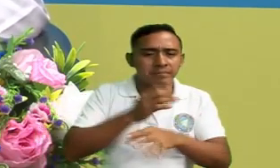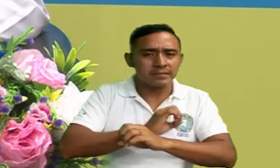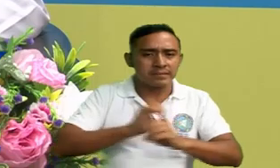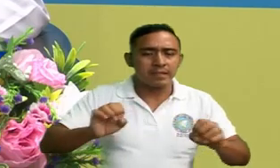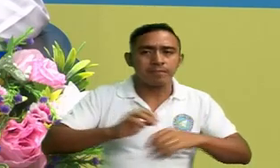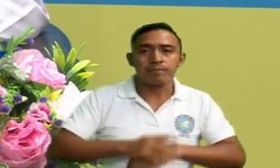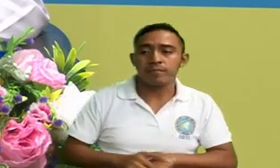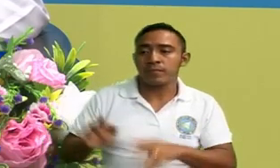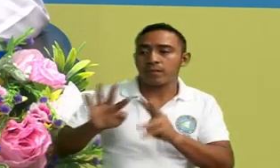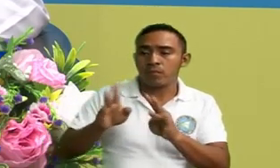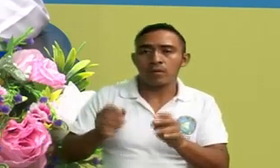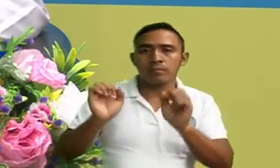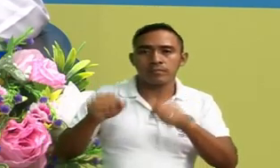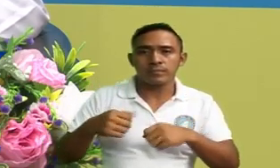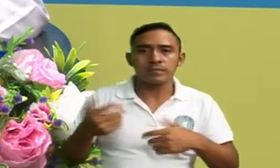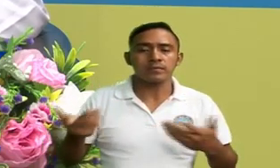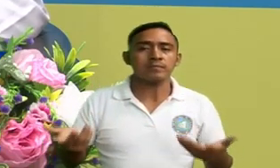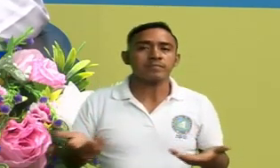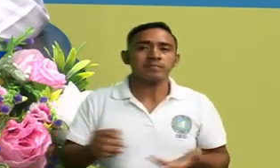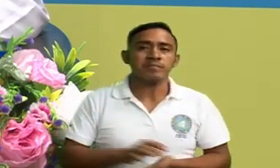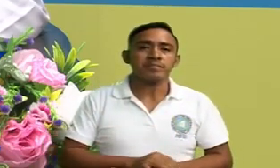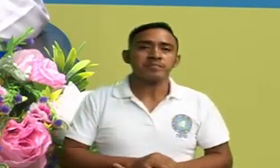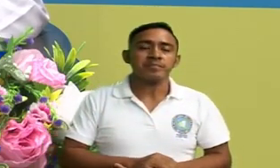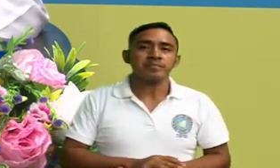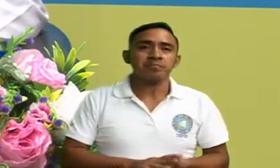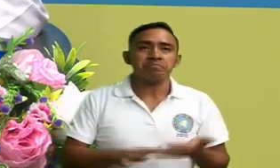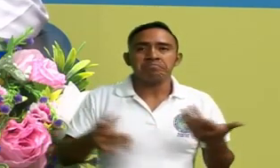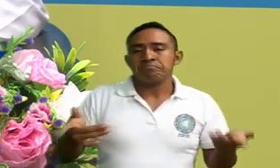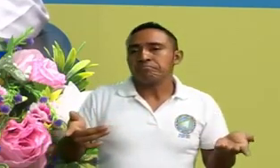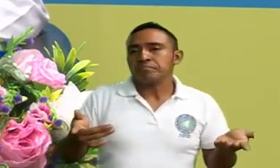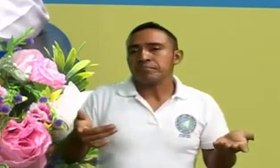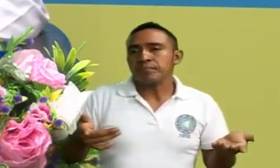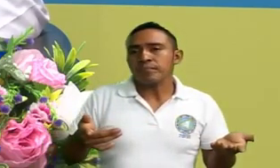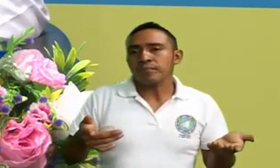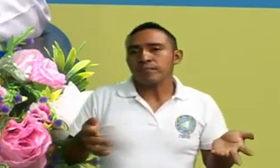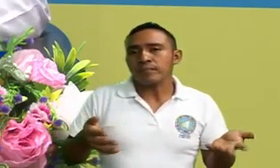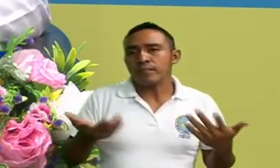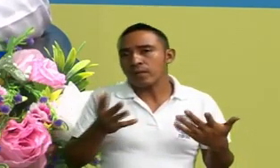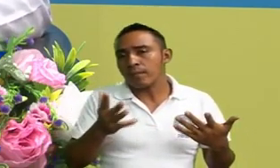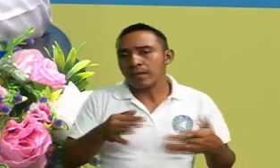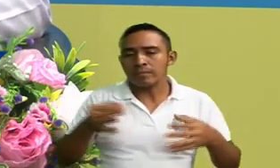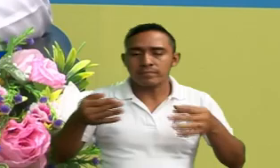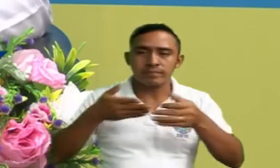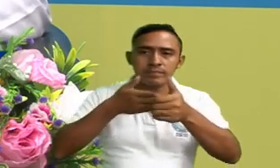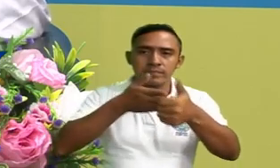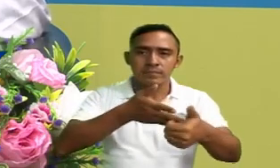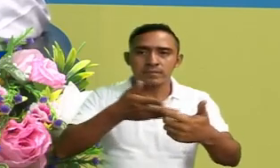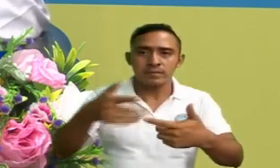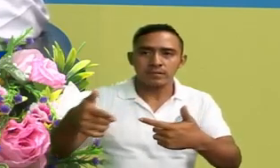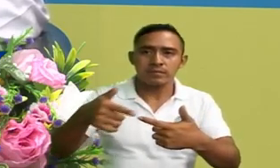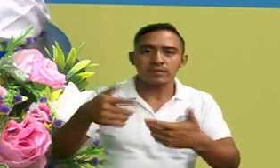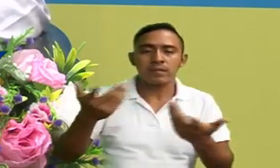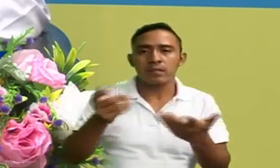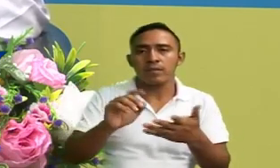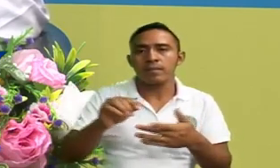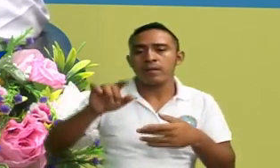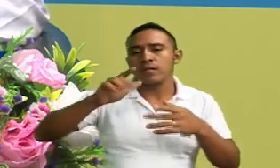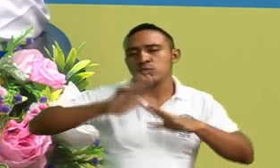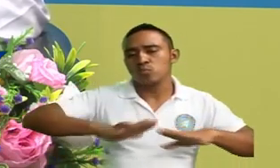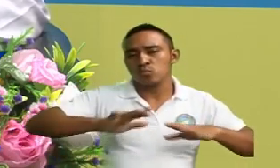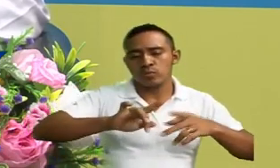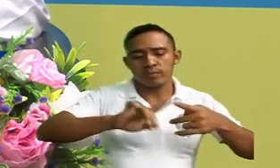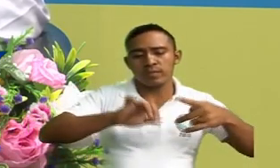medicamento y la paciente puede responder. Es específico o es más orientado a las pacientes que tienen síntomas de leve a